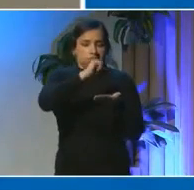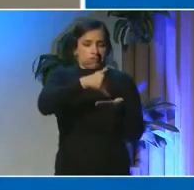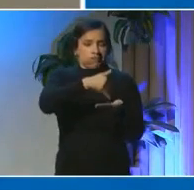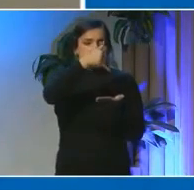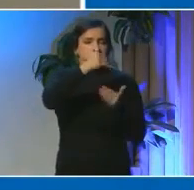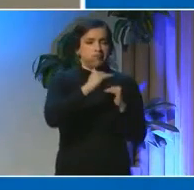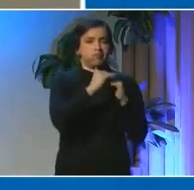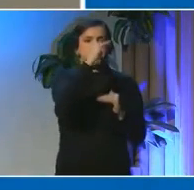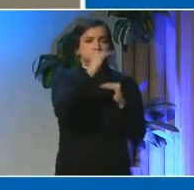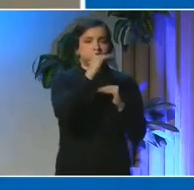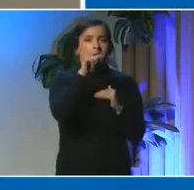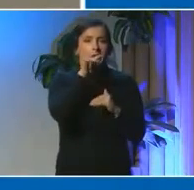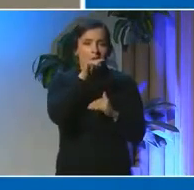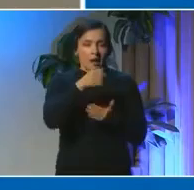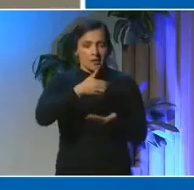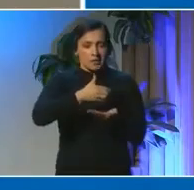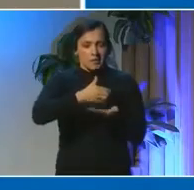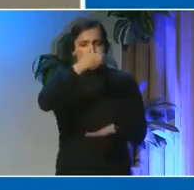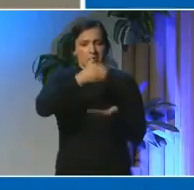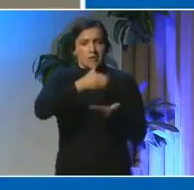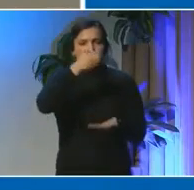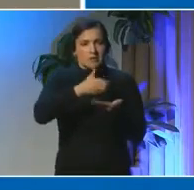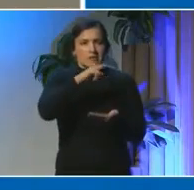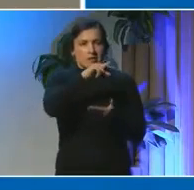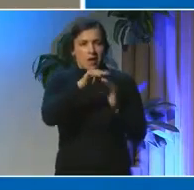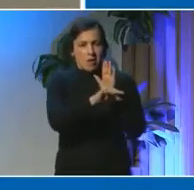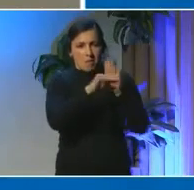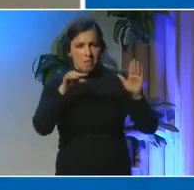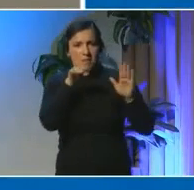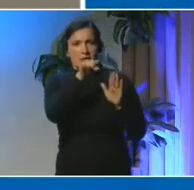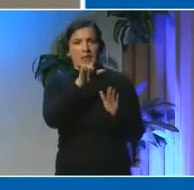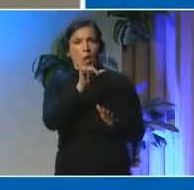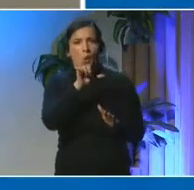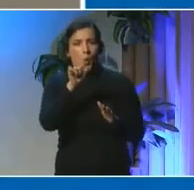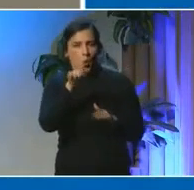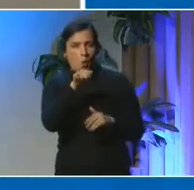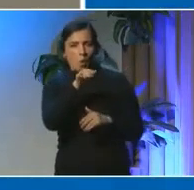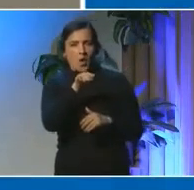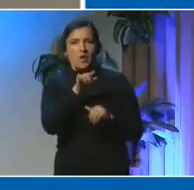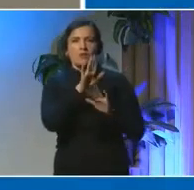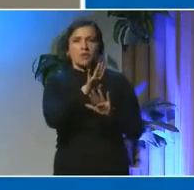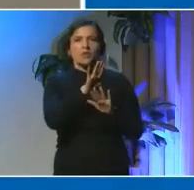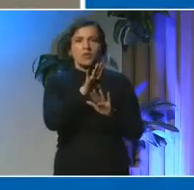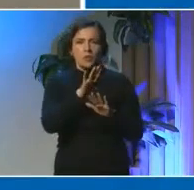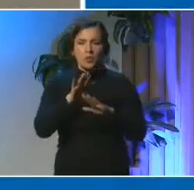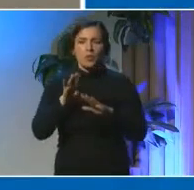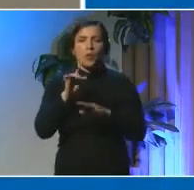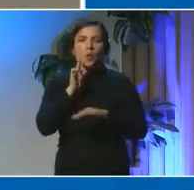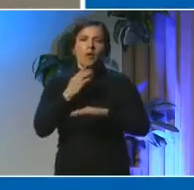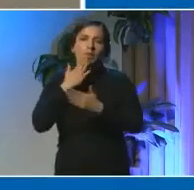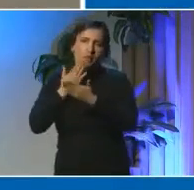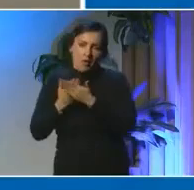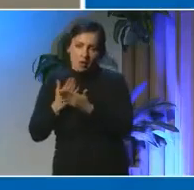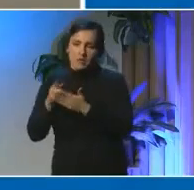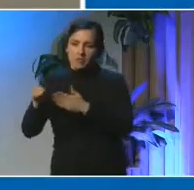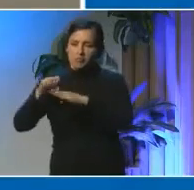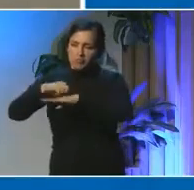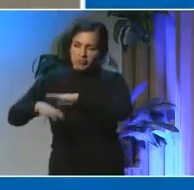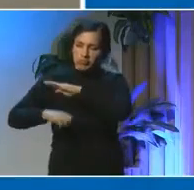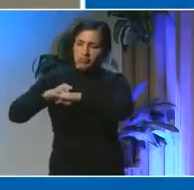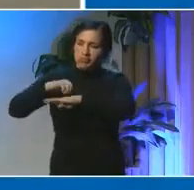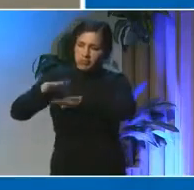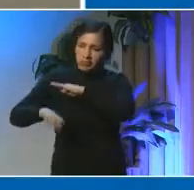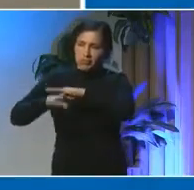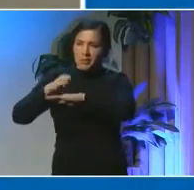culot de vidrio reciclado entonces esa Apuesta es muy importante trabajamos con aliados por ejemplo como el éxito entregando las